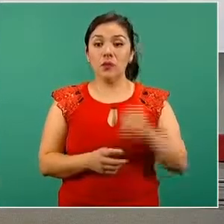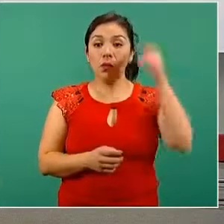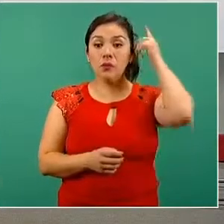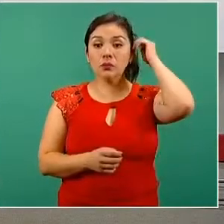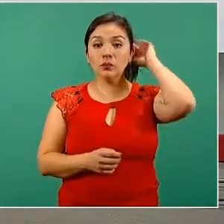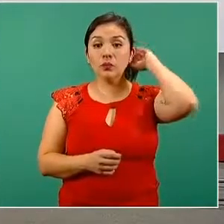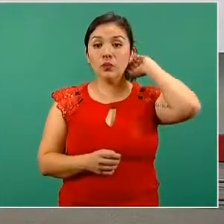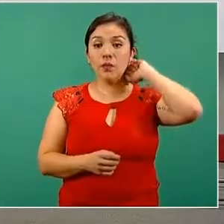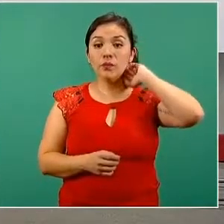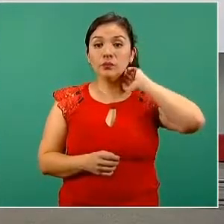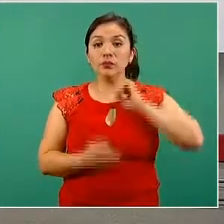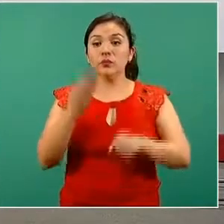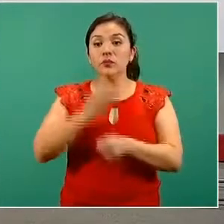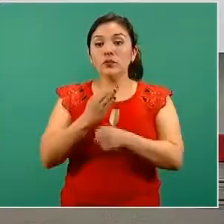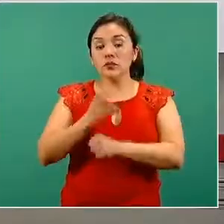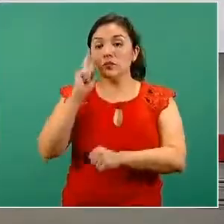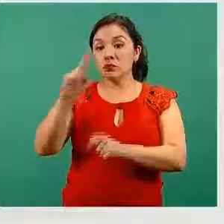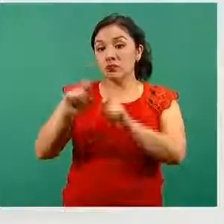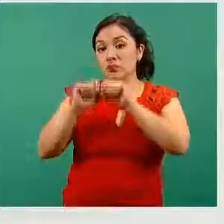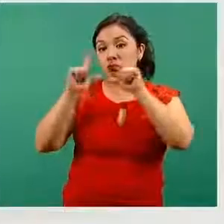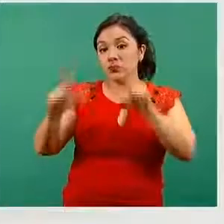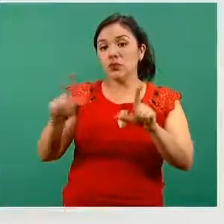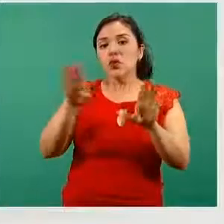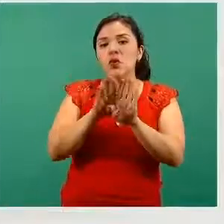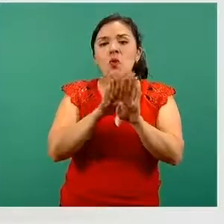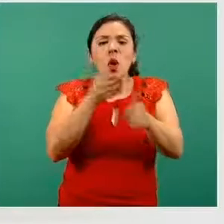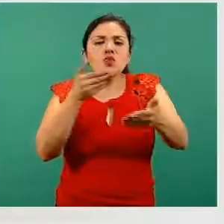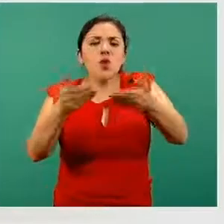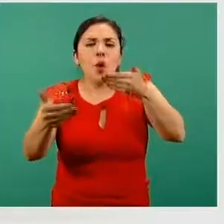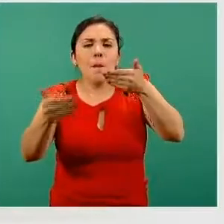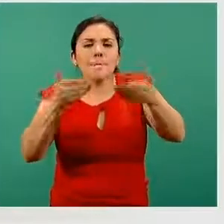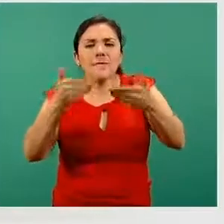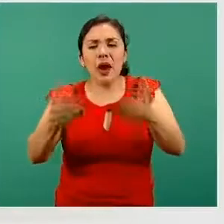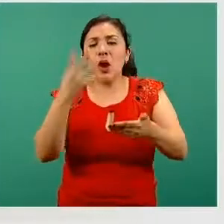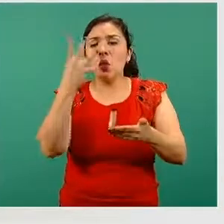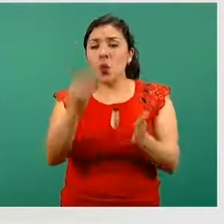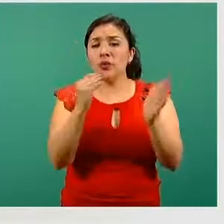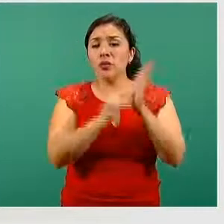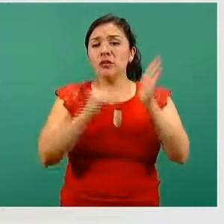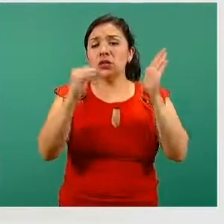comparar estas dosis que hasta el momento se han aplicado, estas más de